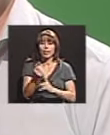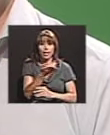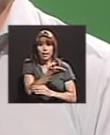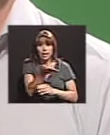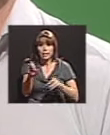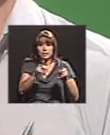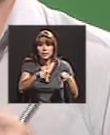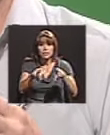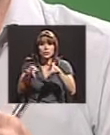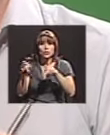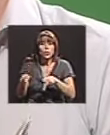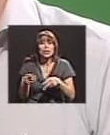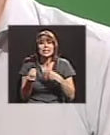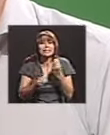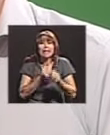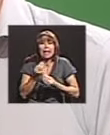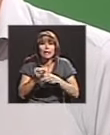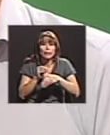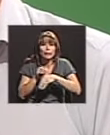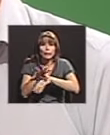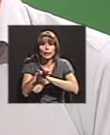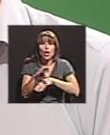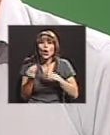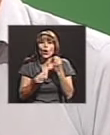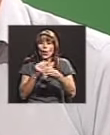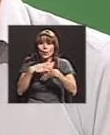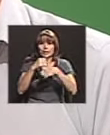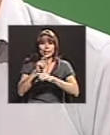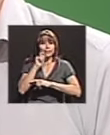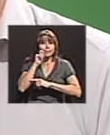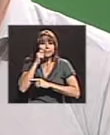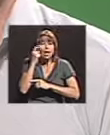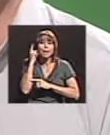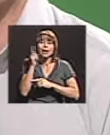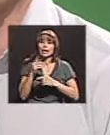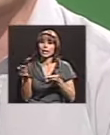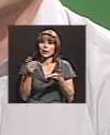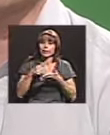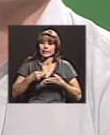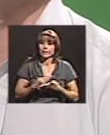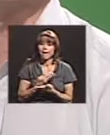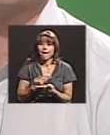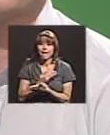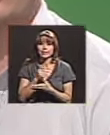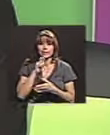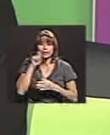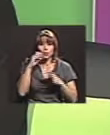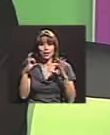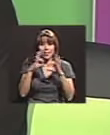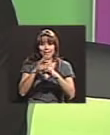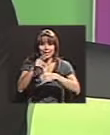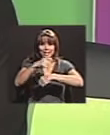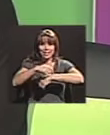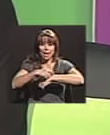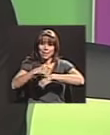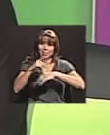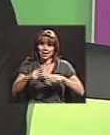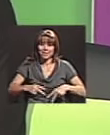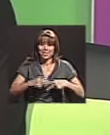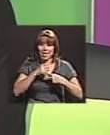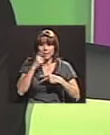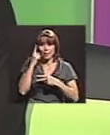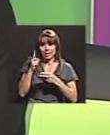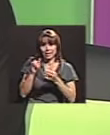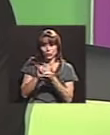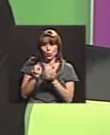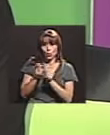colectivo y Cómo dar esos tips para que usted renueve esa sexualidad en esta etapa de la vida para eso está con nosotros la investigadora en